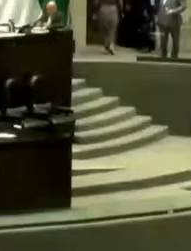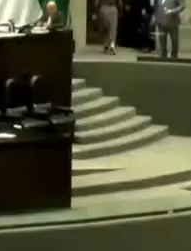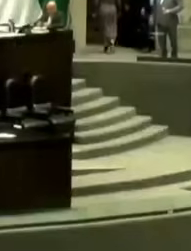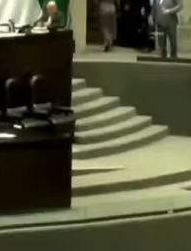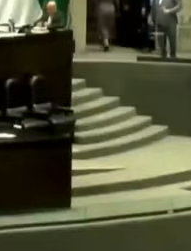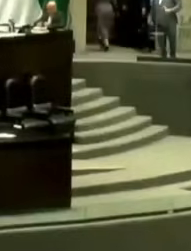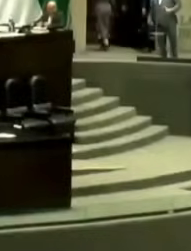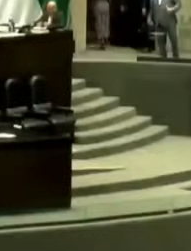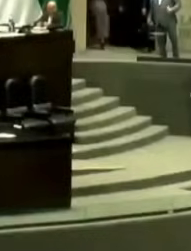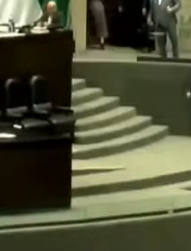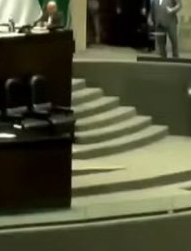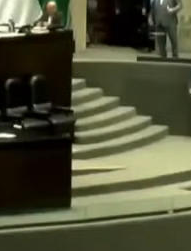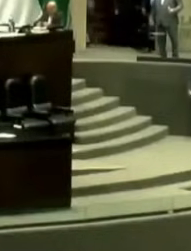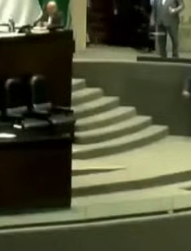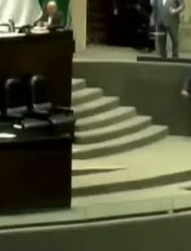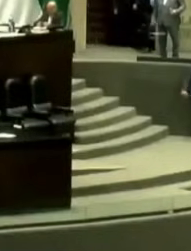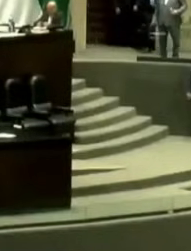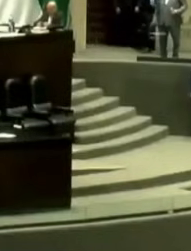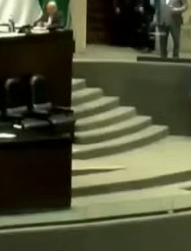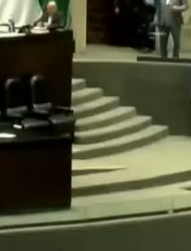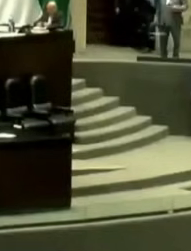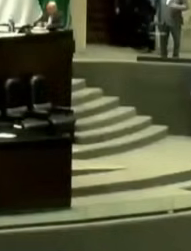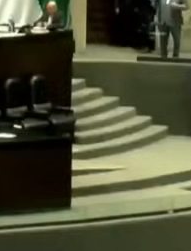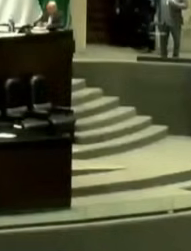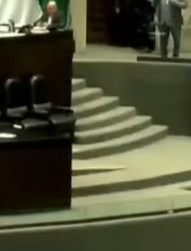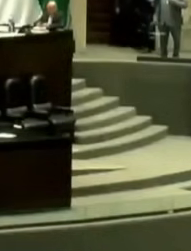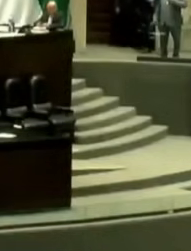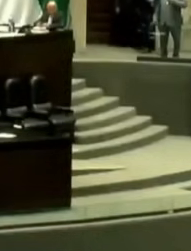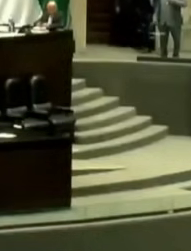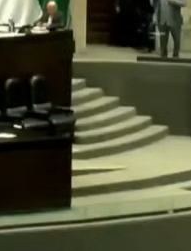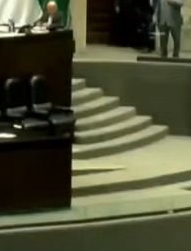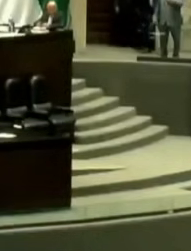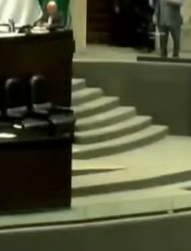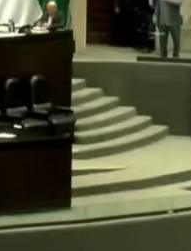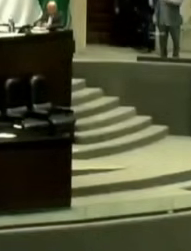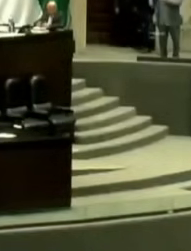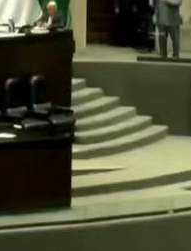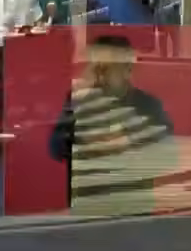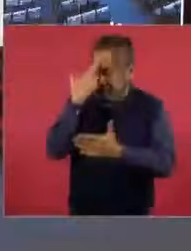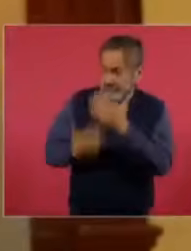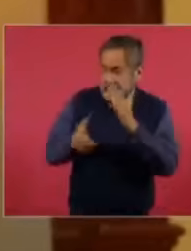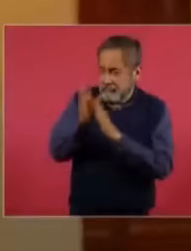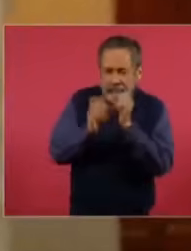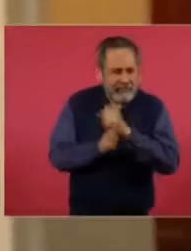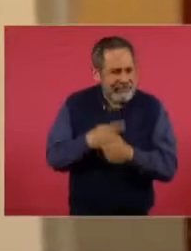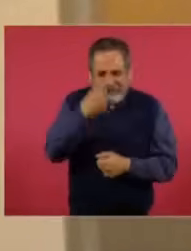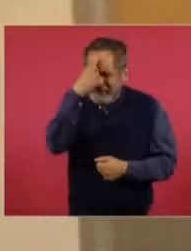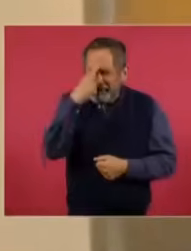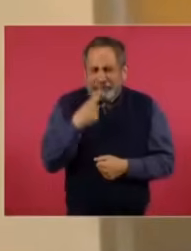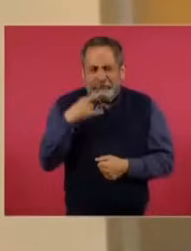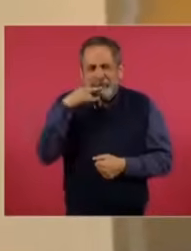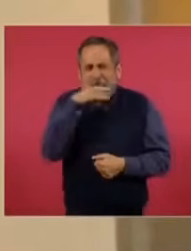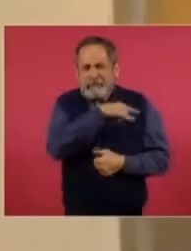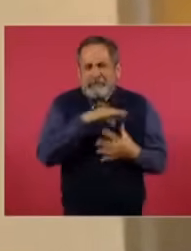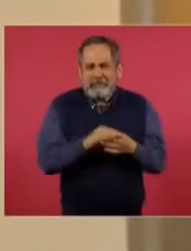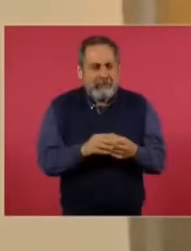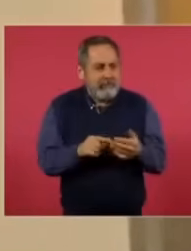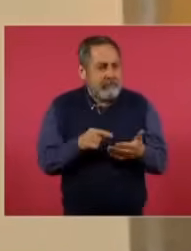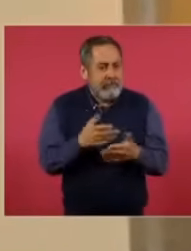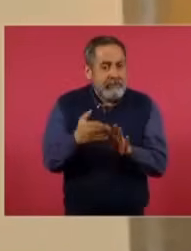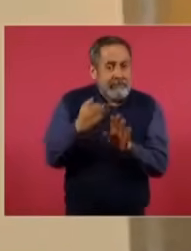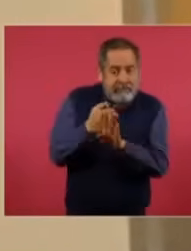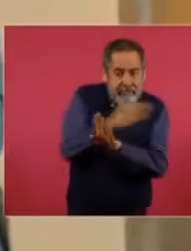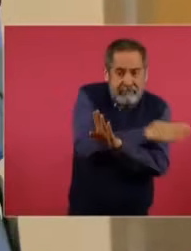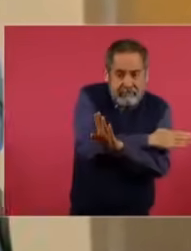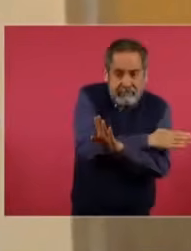Constitución tiene un propósito de que si quieres cambiar la fachada de la casa la estructura arquitectónica Si quieres